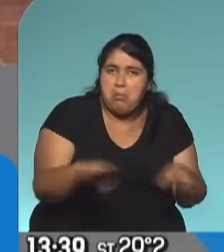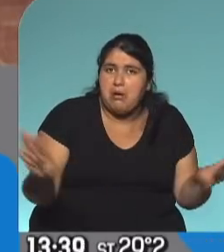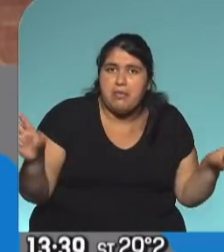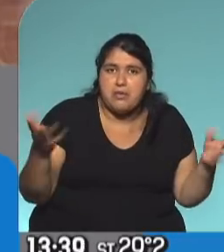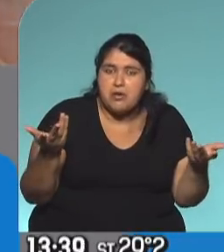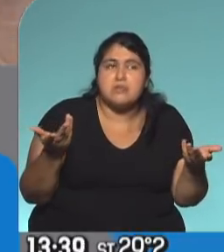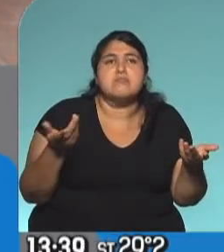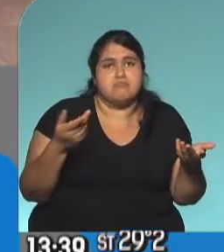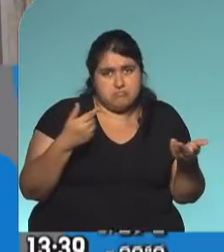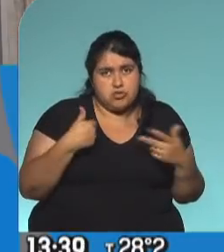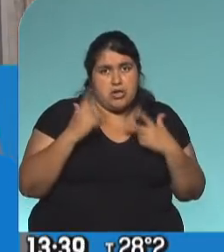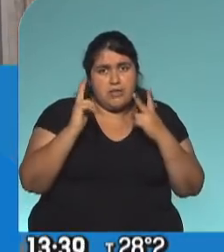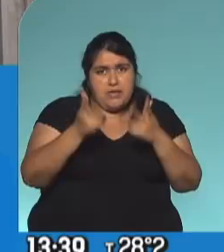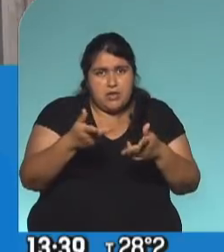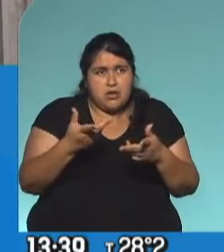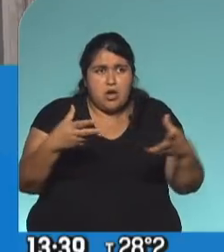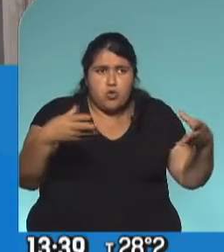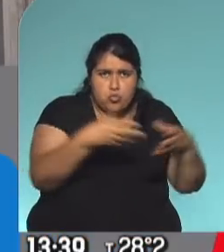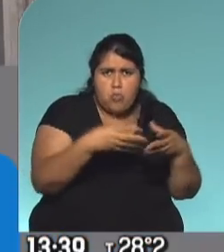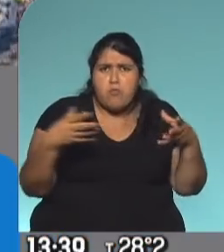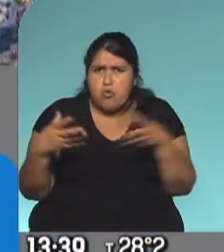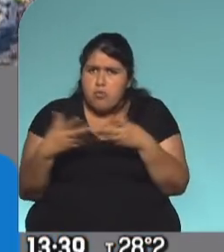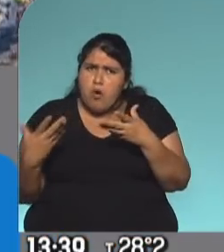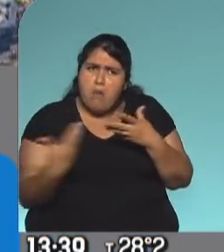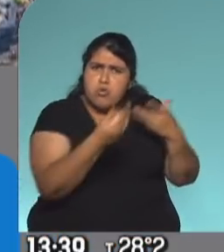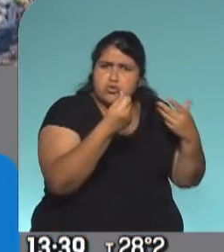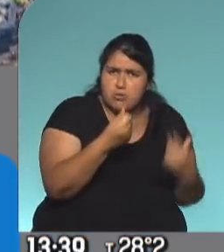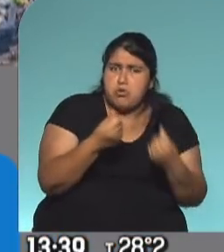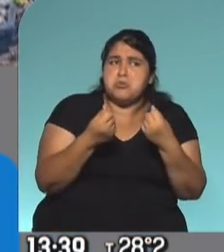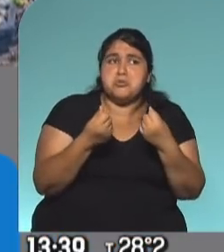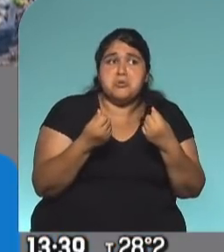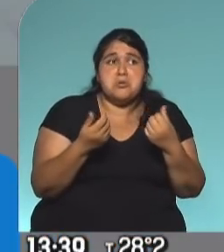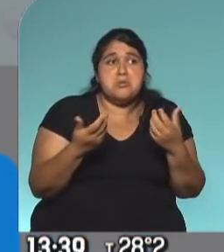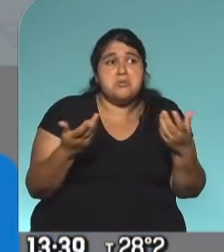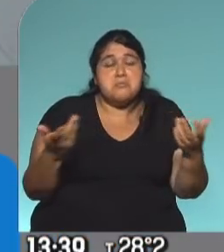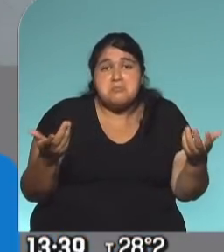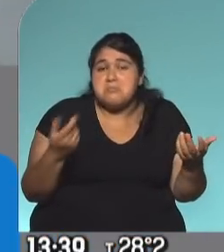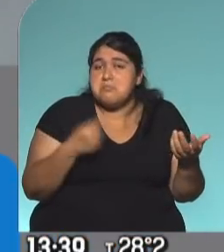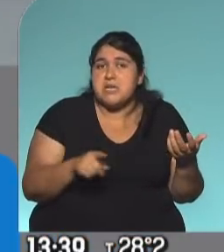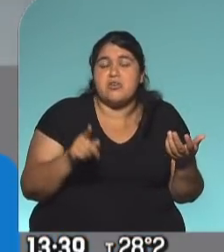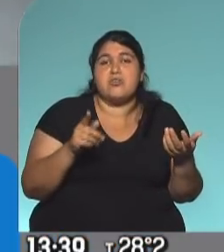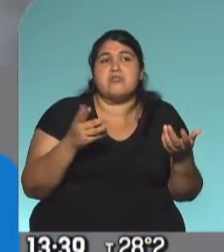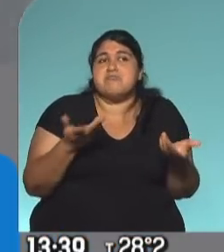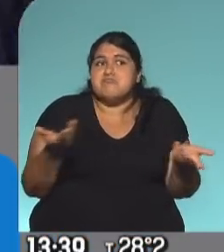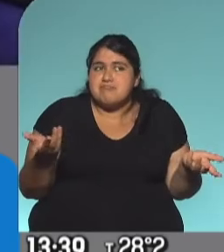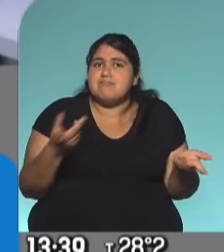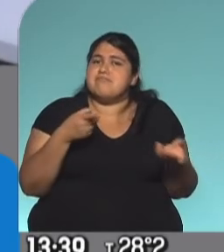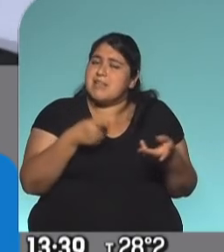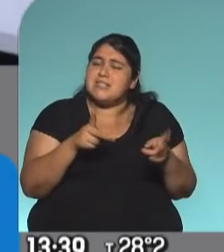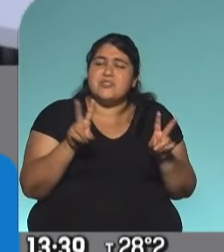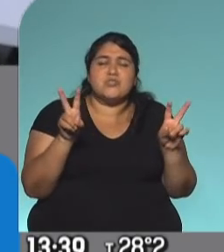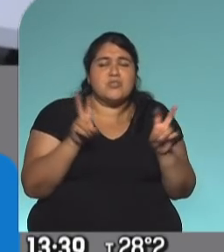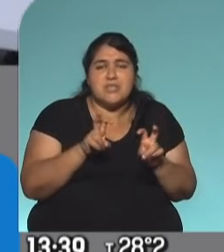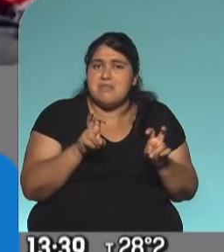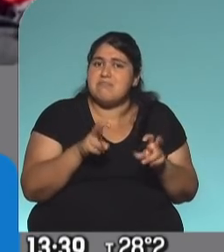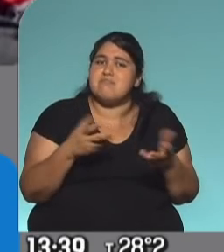fuerte apoyo de ciertos grupos religiosos de un lado y del otro. Creo que me parece muestra que estos son temas donde